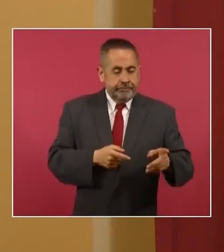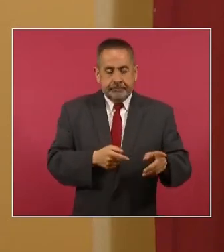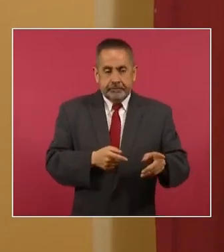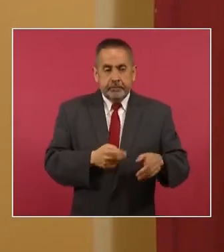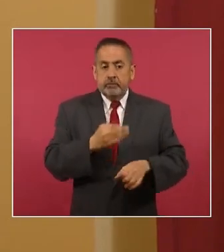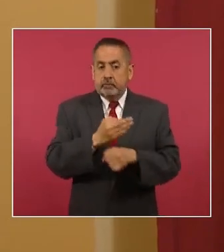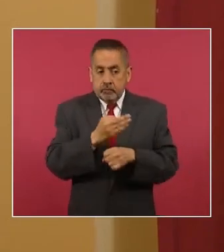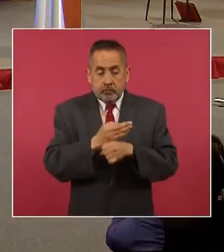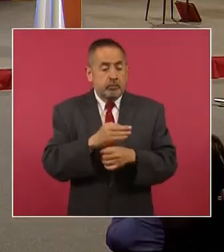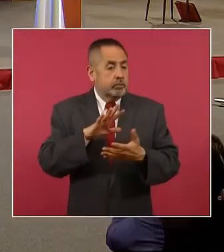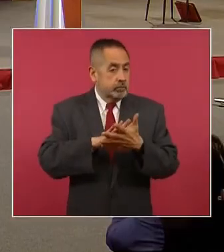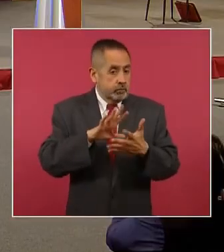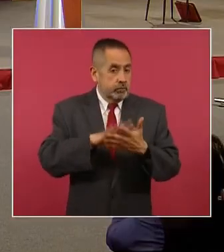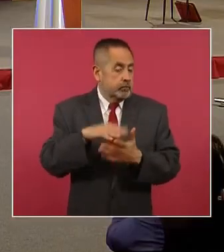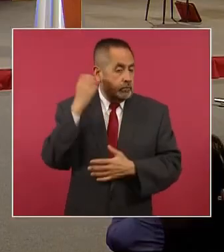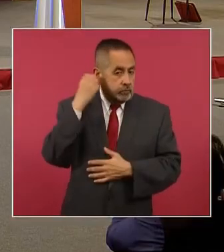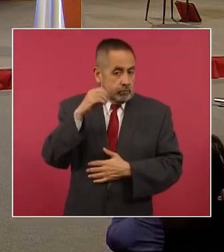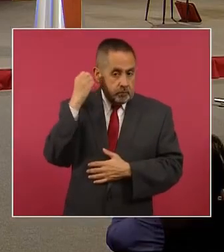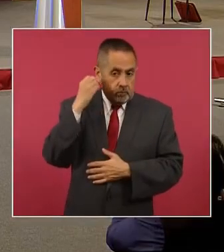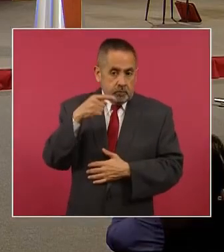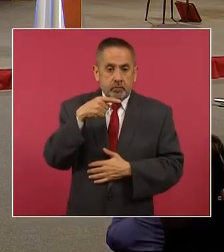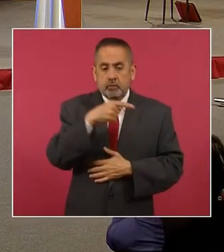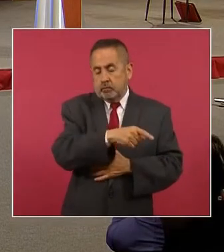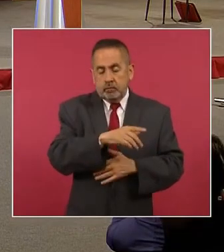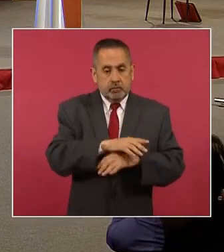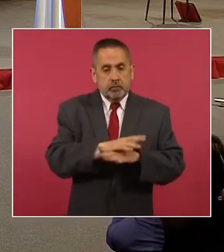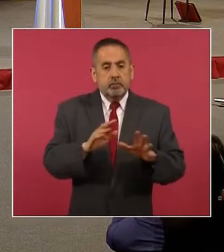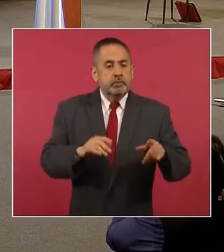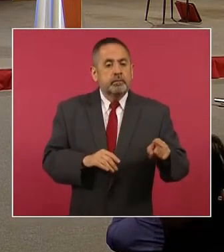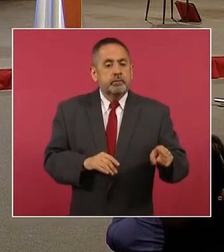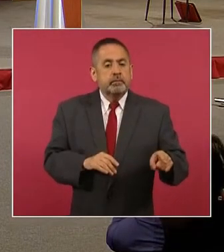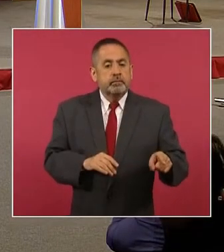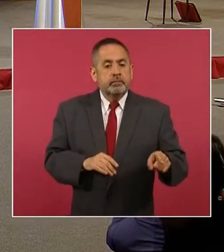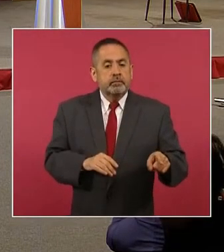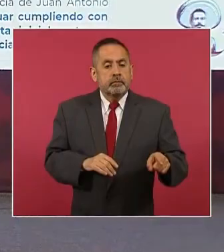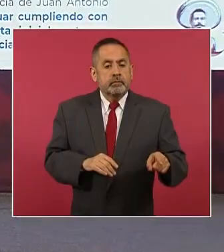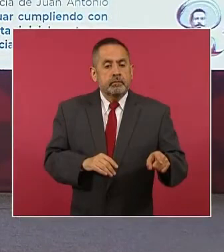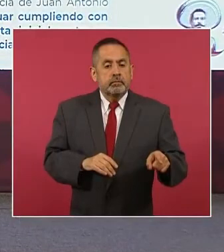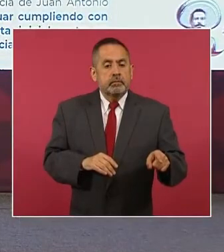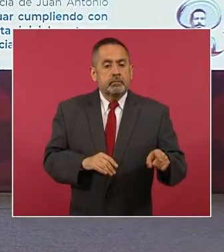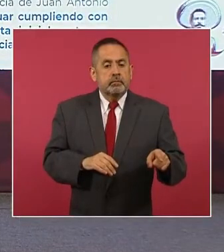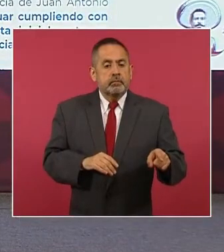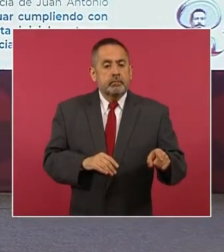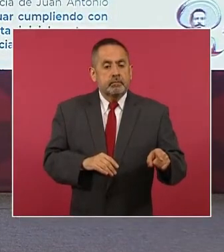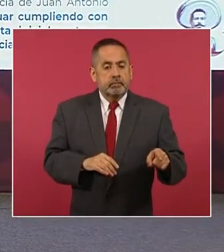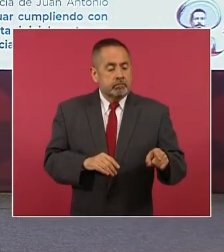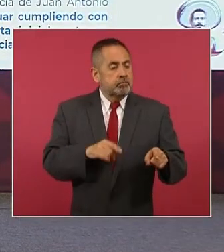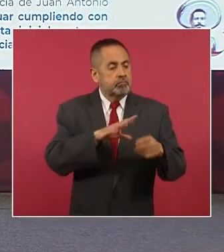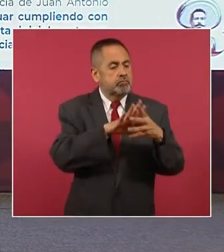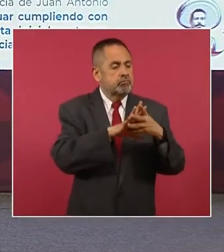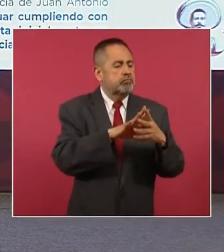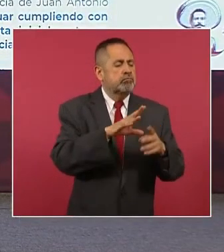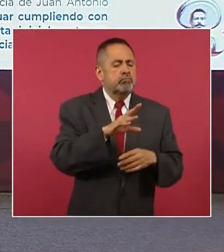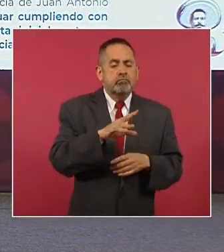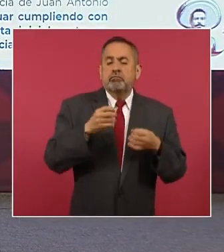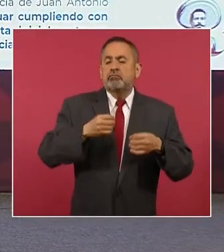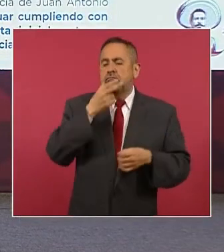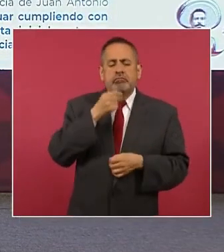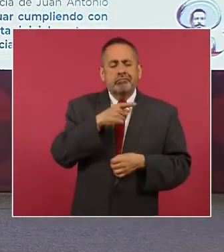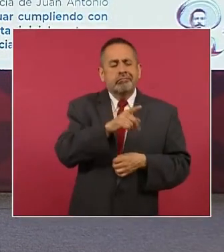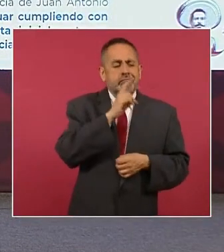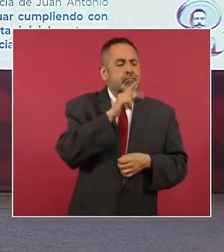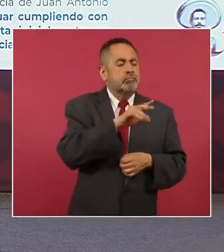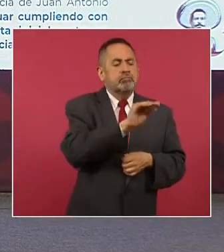preso en Oaxaca y él decretó ya no vas a estar en la prisión, te van a